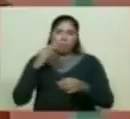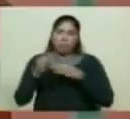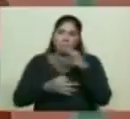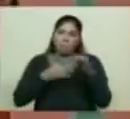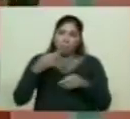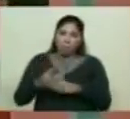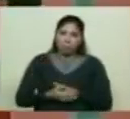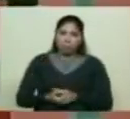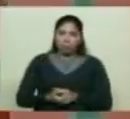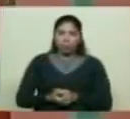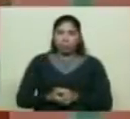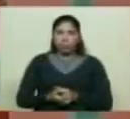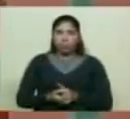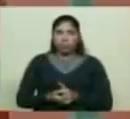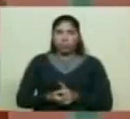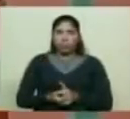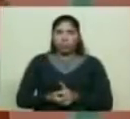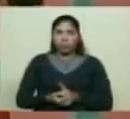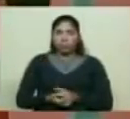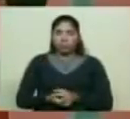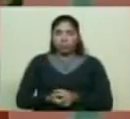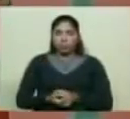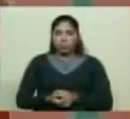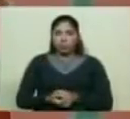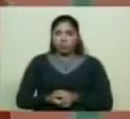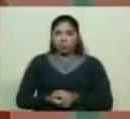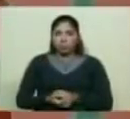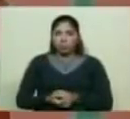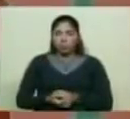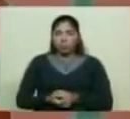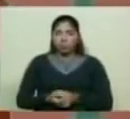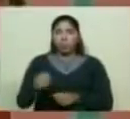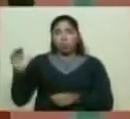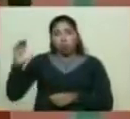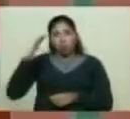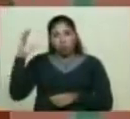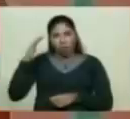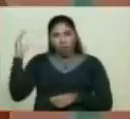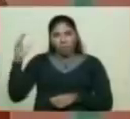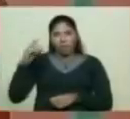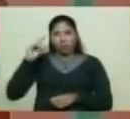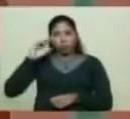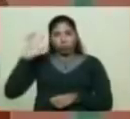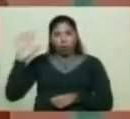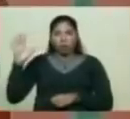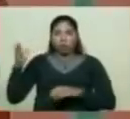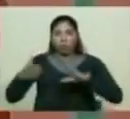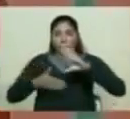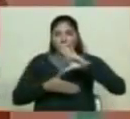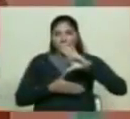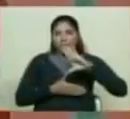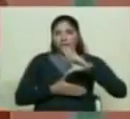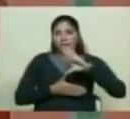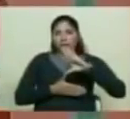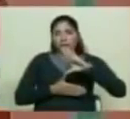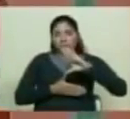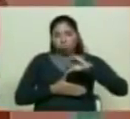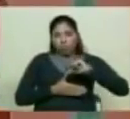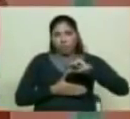ello de la republica grande de colombia la grande de américa la grande de suramérica